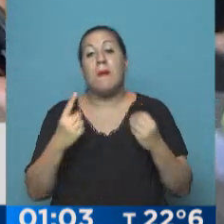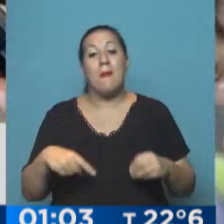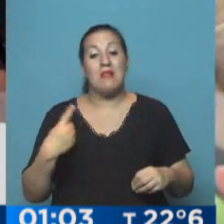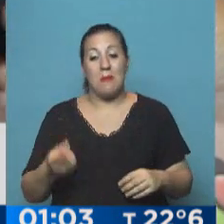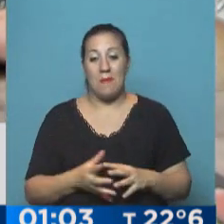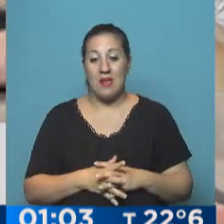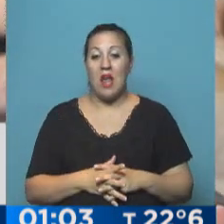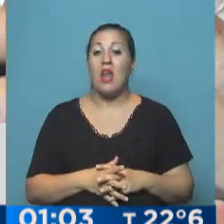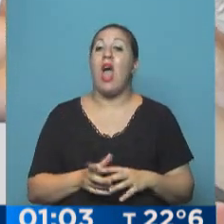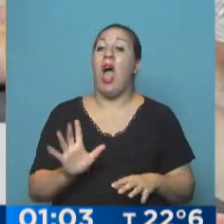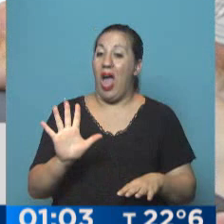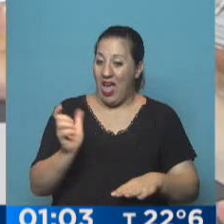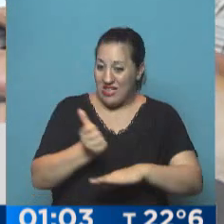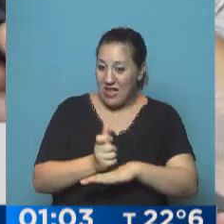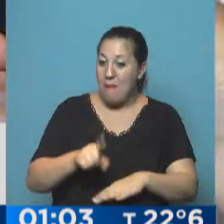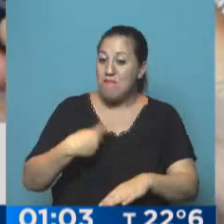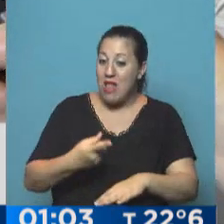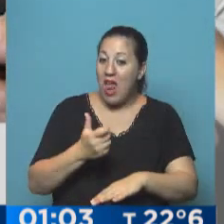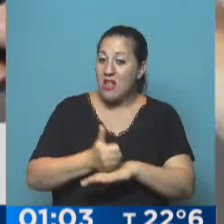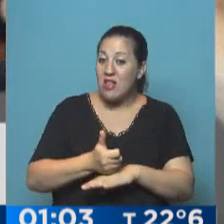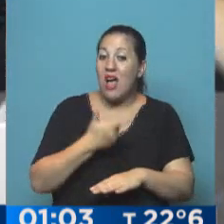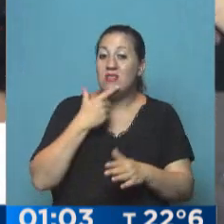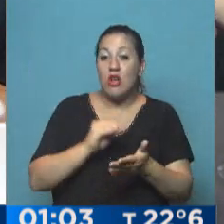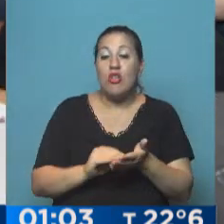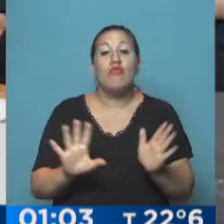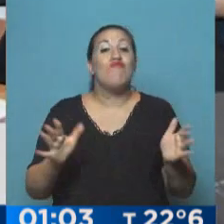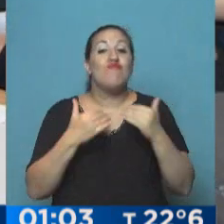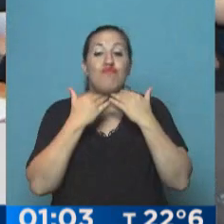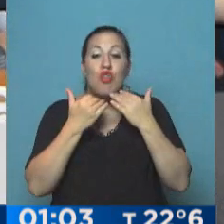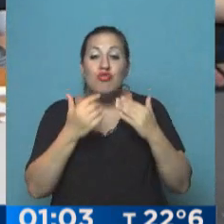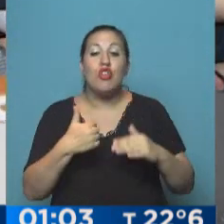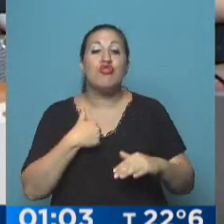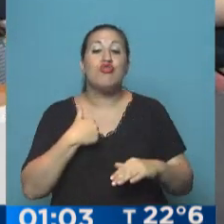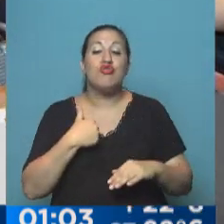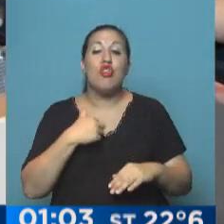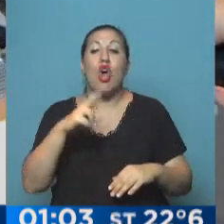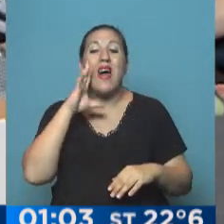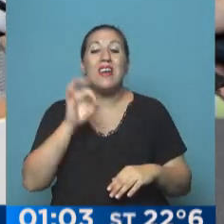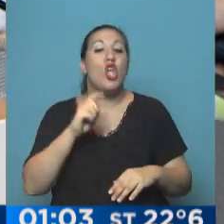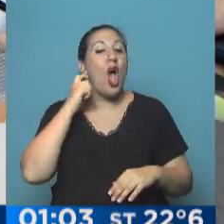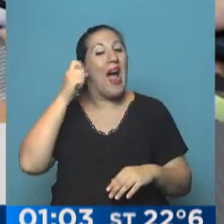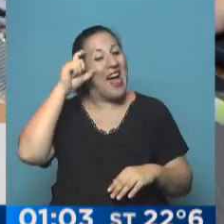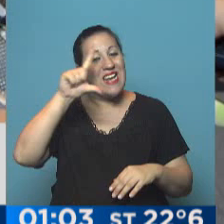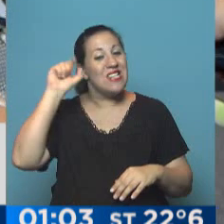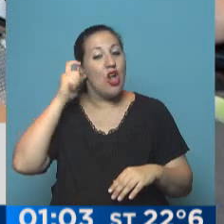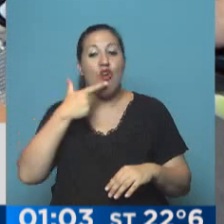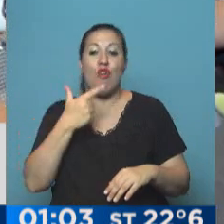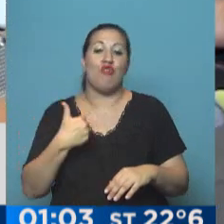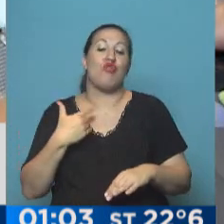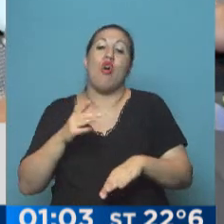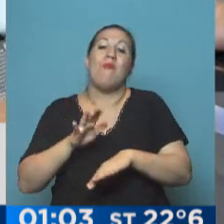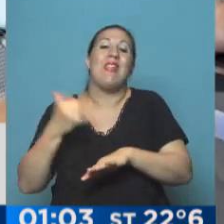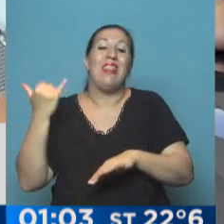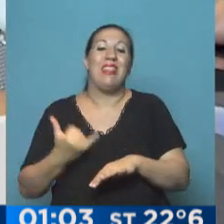estar los senadores del Frente para la Victoria mañana en la Asamblea Legislativa? Sí, yo voy a estar en Río Gallegos asumiendo un compromiso con mi gente a partir de las 20